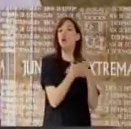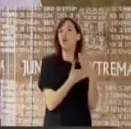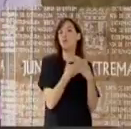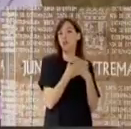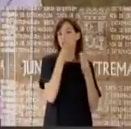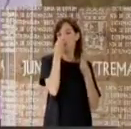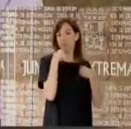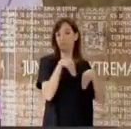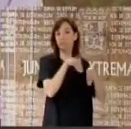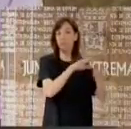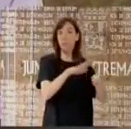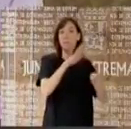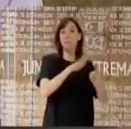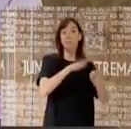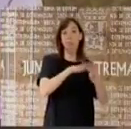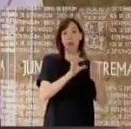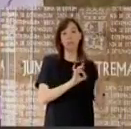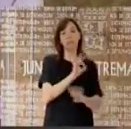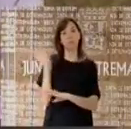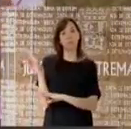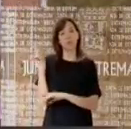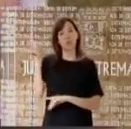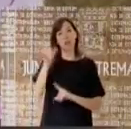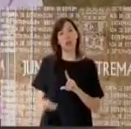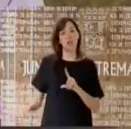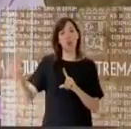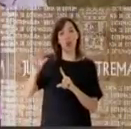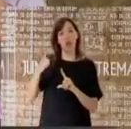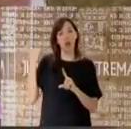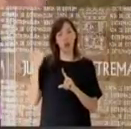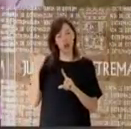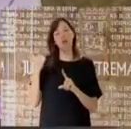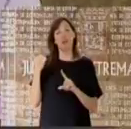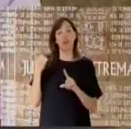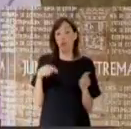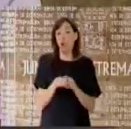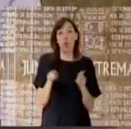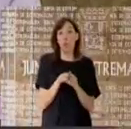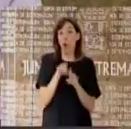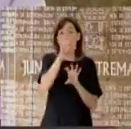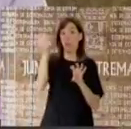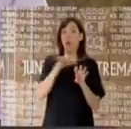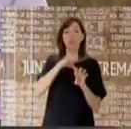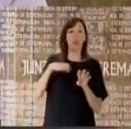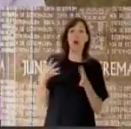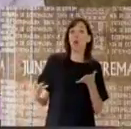al Gobierno nacional que, al igual que el resto de las regiones, debe